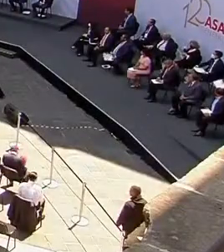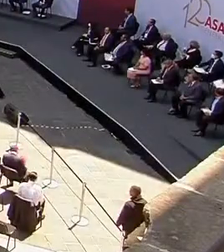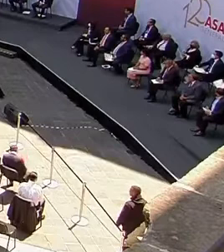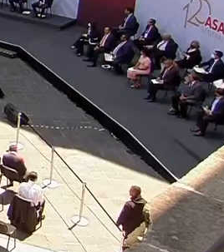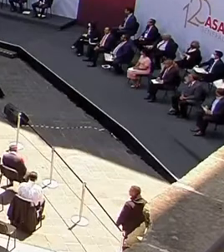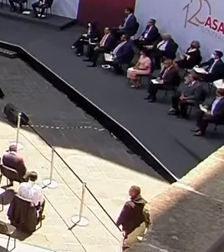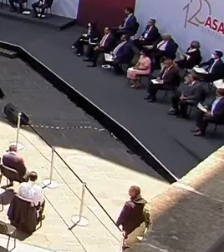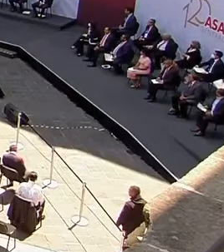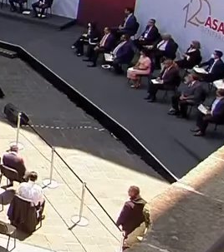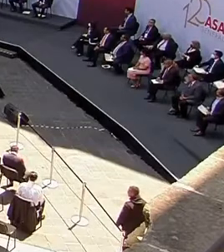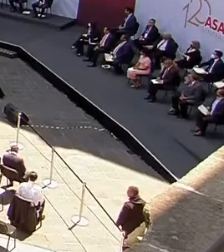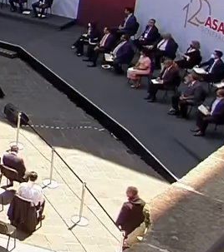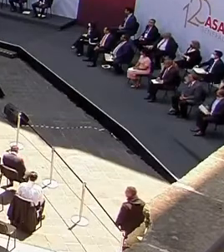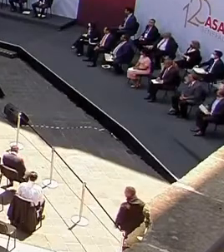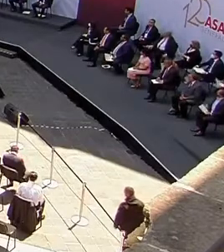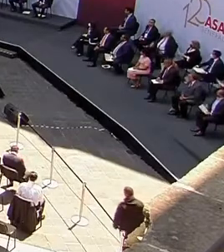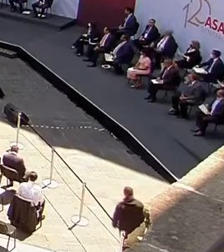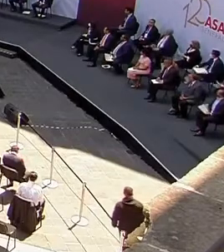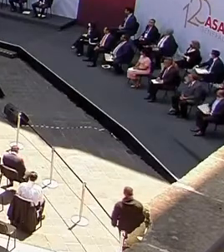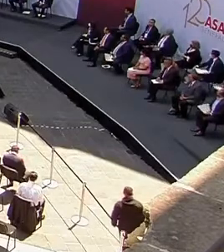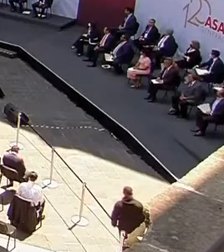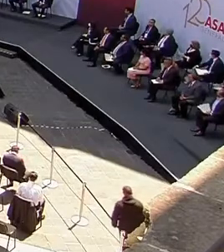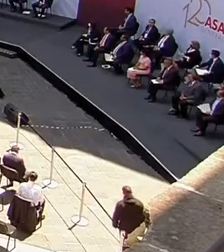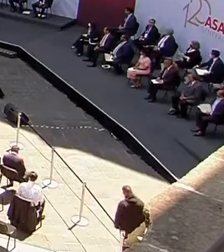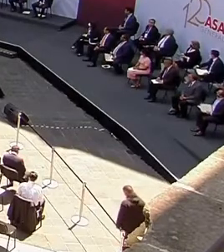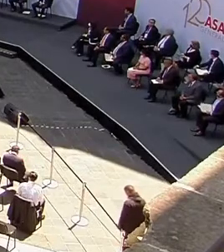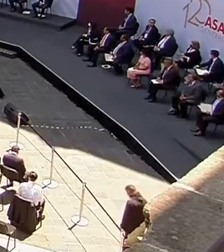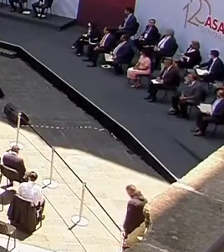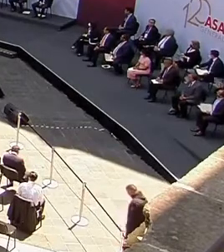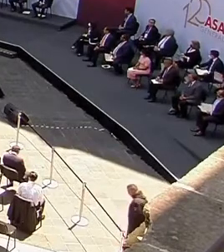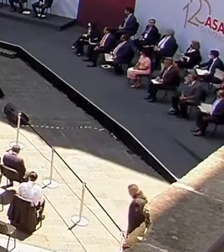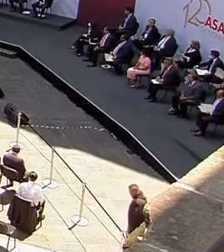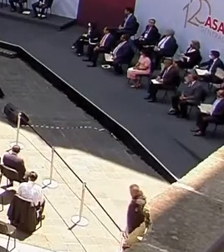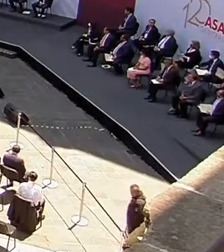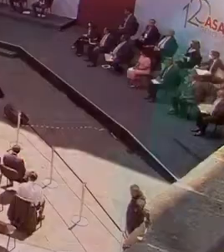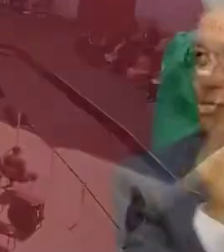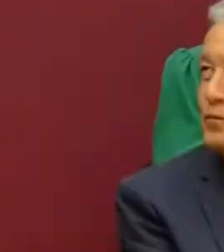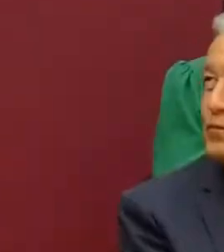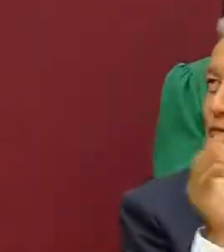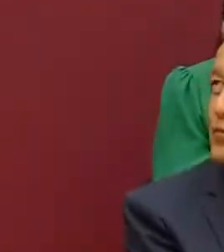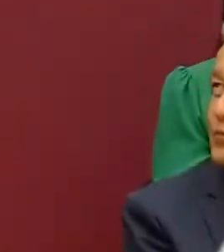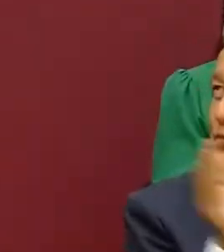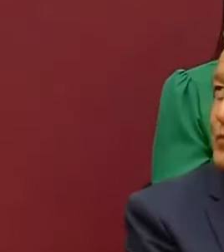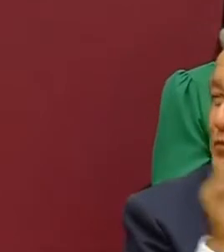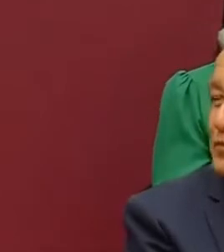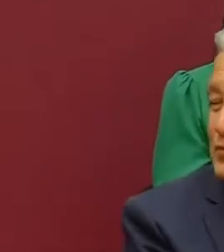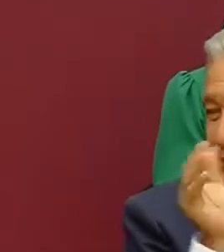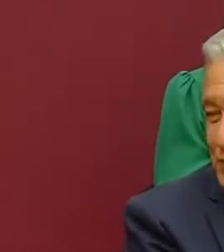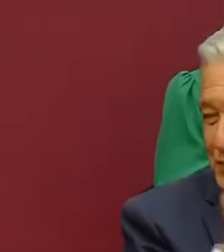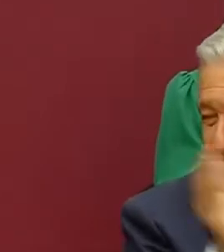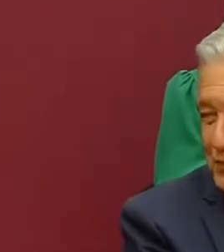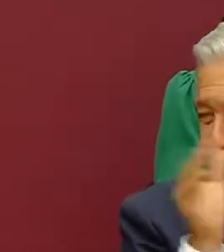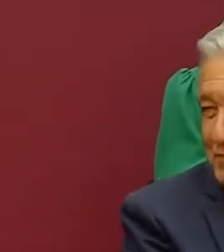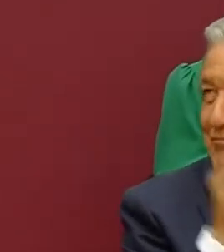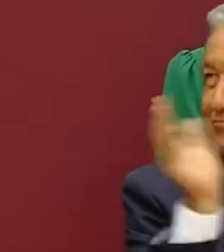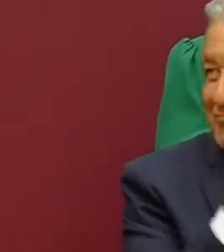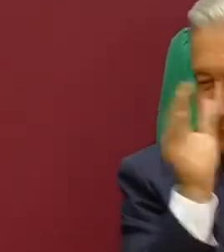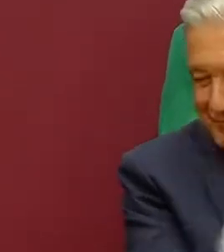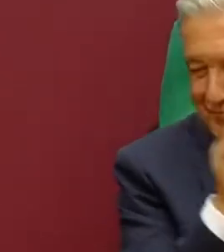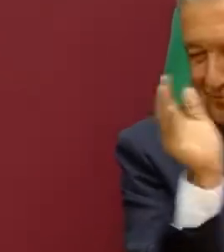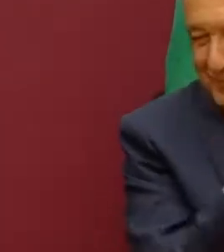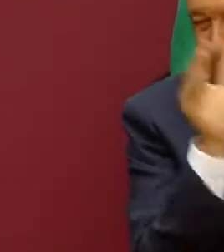José Medina Mora y Casa, Presidente de esta Asamblea General y orador por parte del sector empresarial.